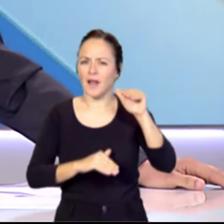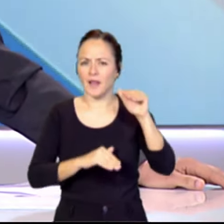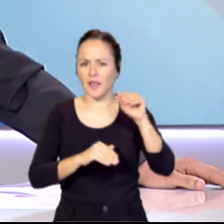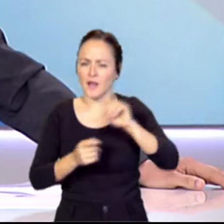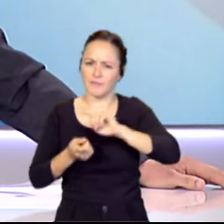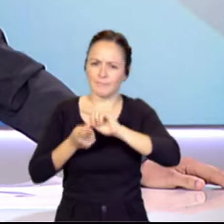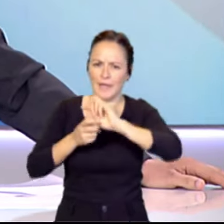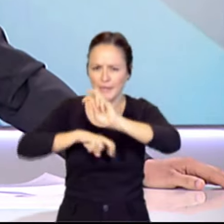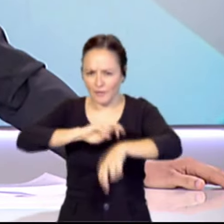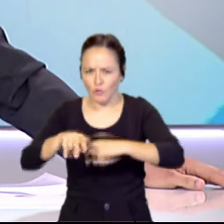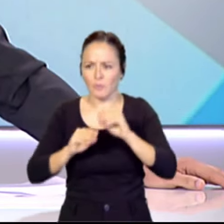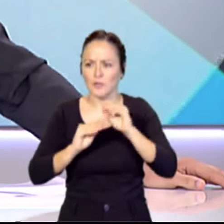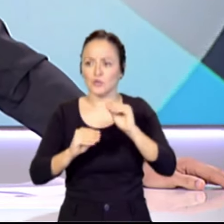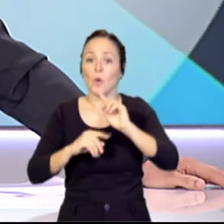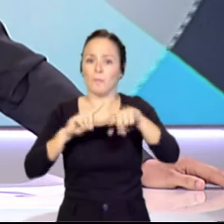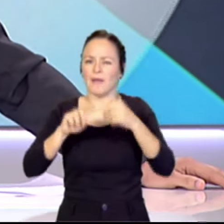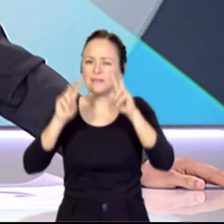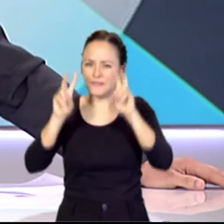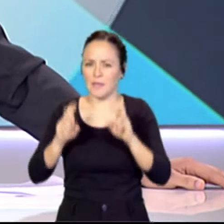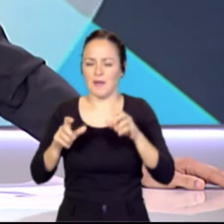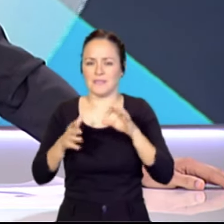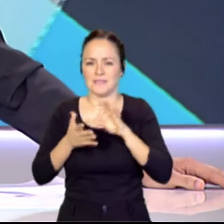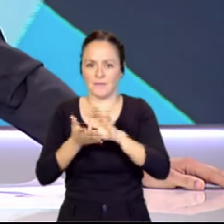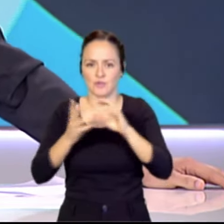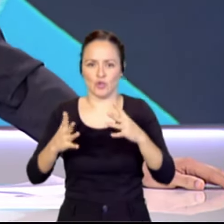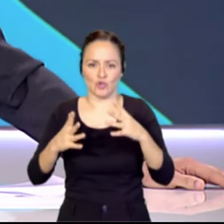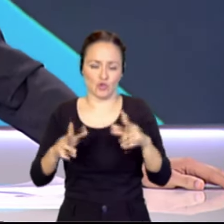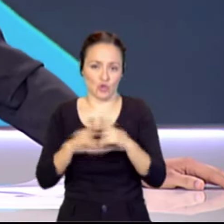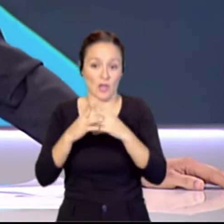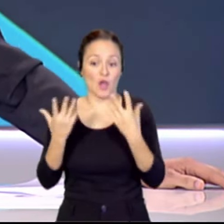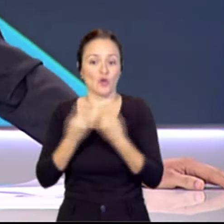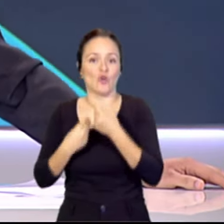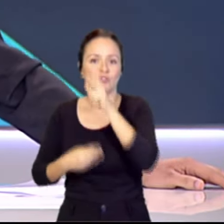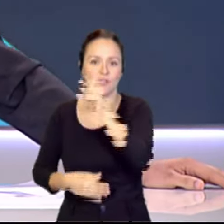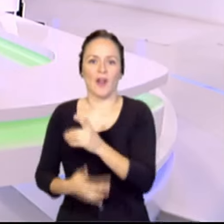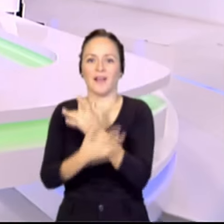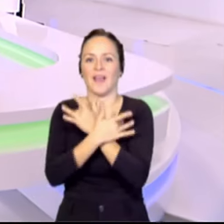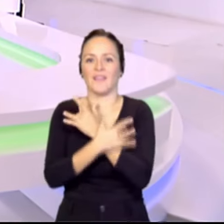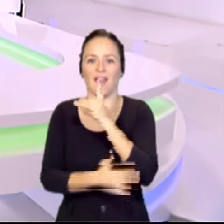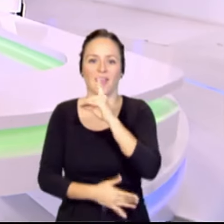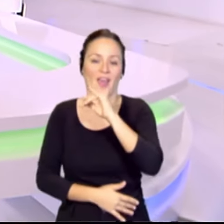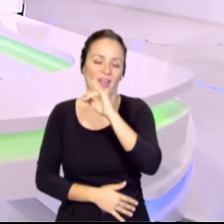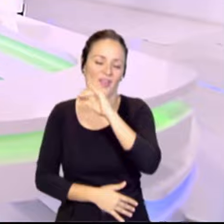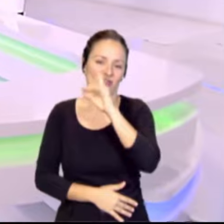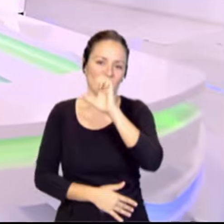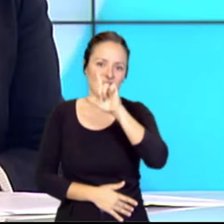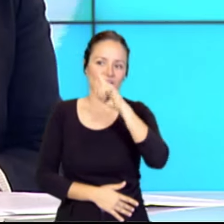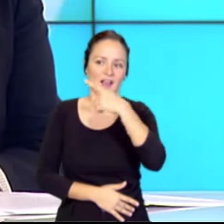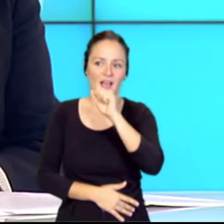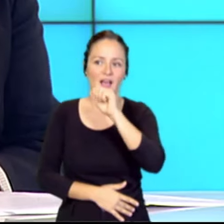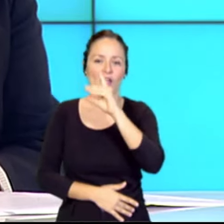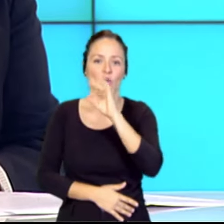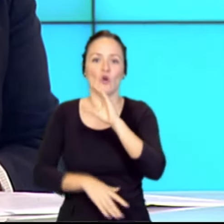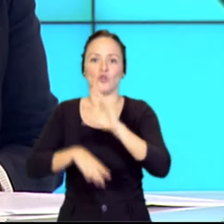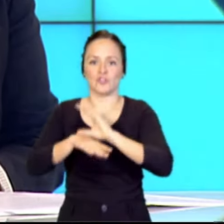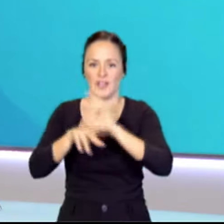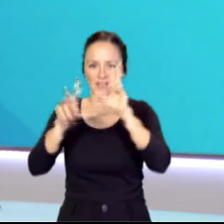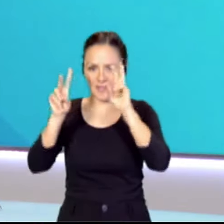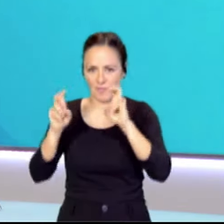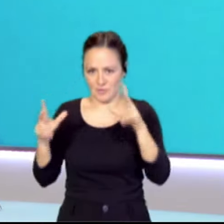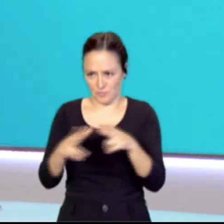más asuntos relacionados con los servicios sociales con Candelaria delgado que es la consejera de bienestar social qué tal consejera Buenos días Buenos días bueno saben algo